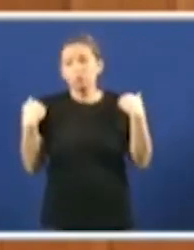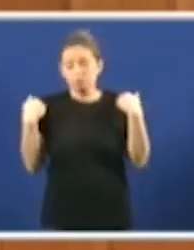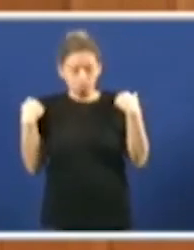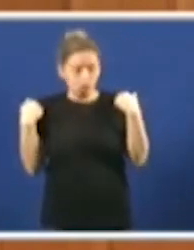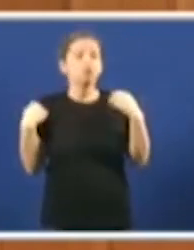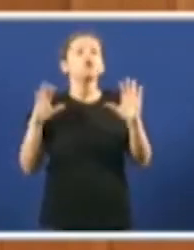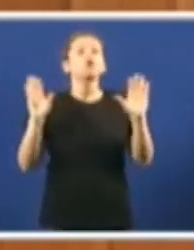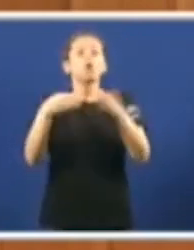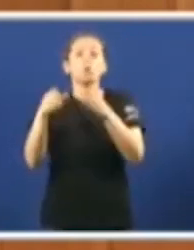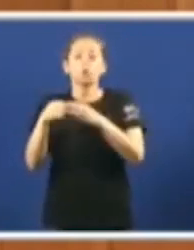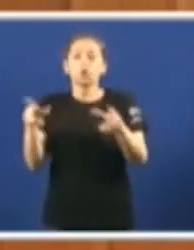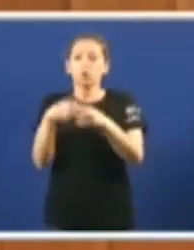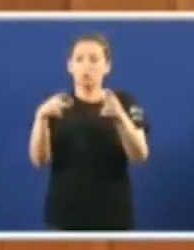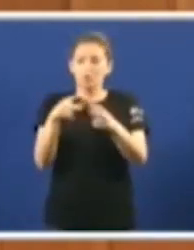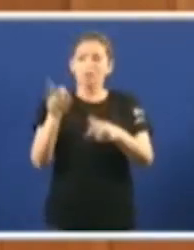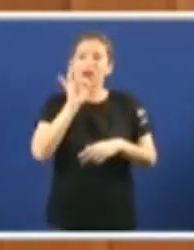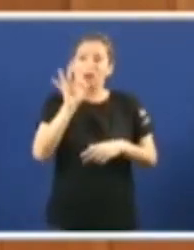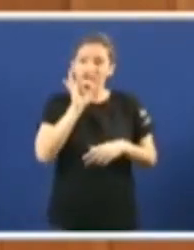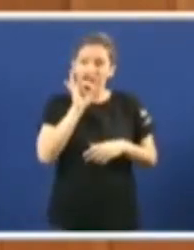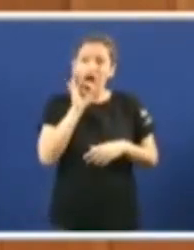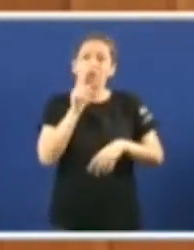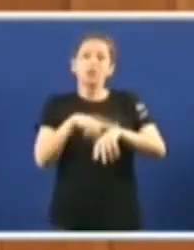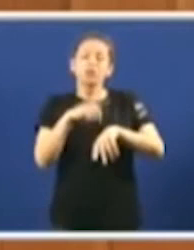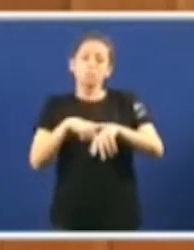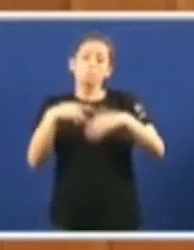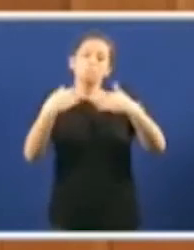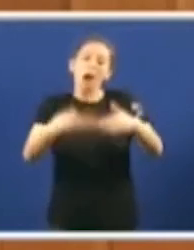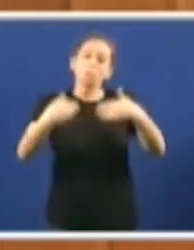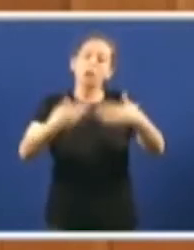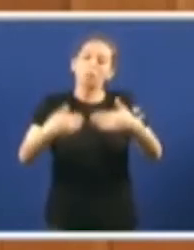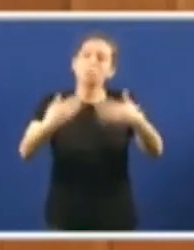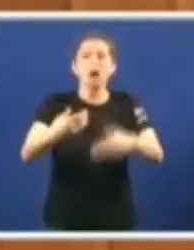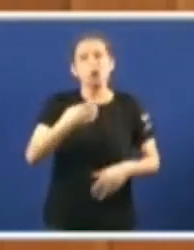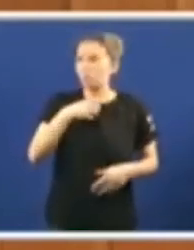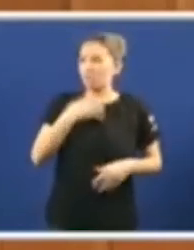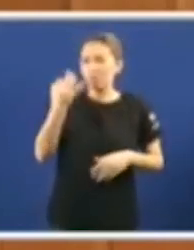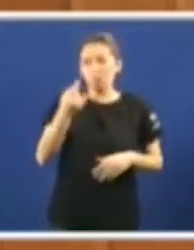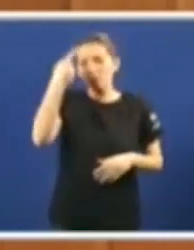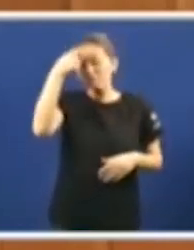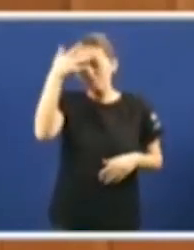pode seguir pasando moito máis tempo, porque temos que poñer en marcha un plan integral de inmediato. Nada máis e moitas grazas.